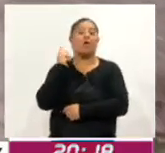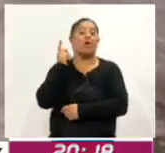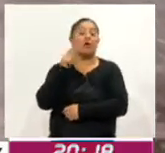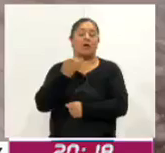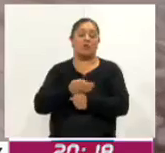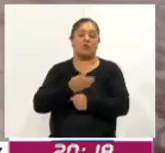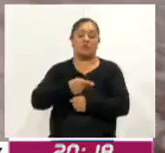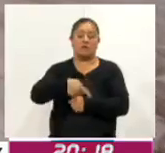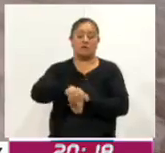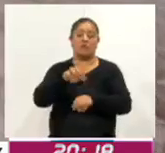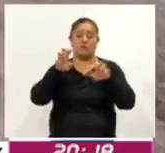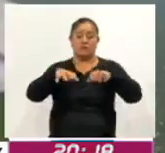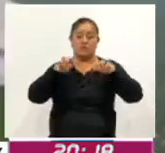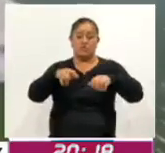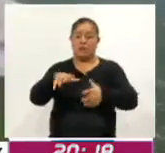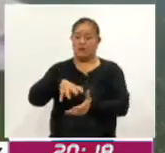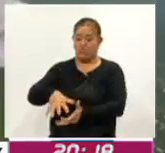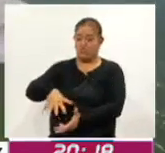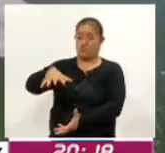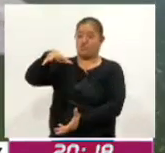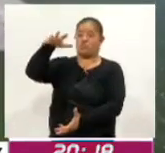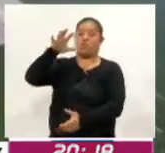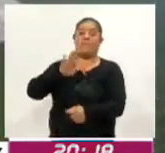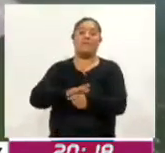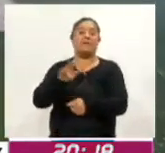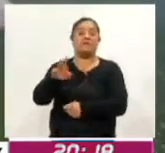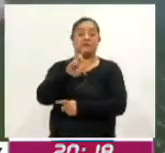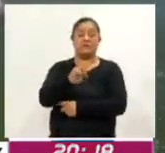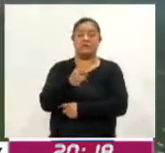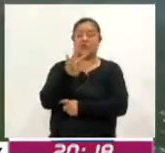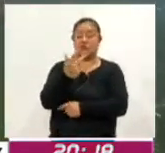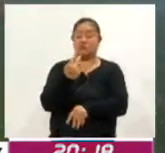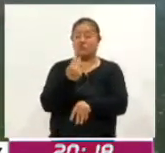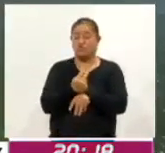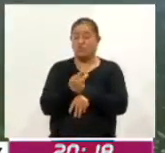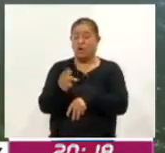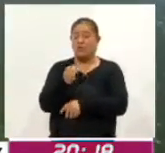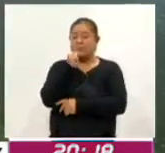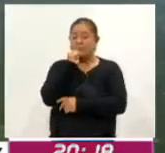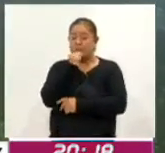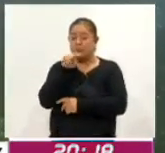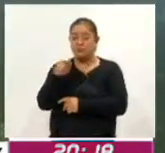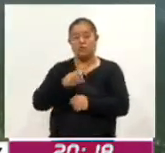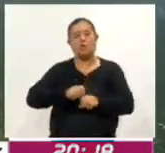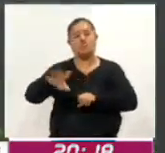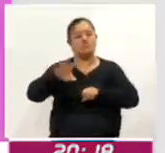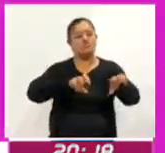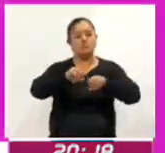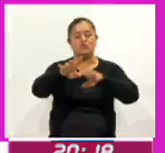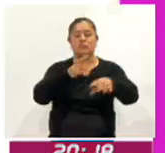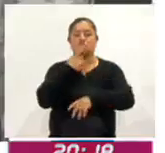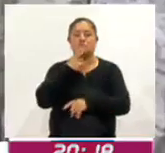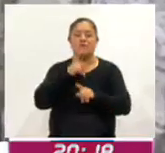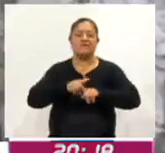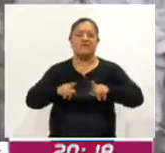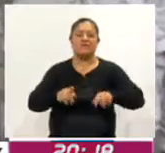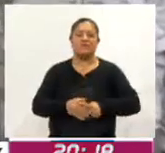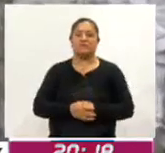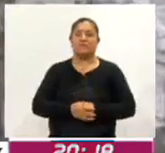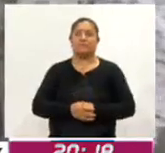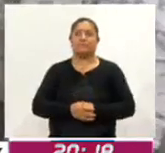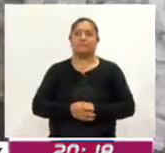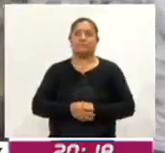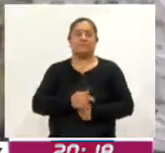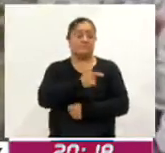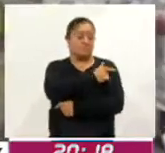de semana incrementen los embalses de donde se extraen casi 38 metros cúbicos de agua por segundo para diversos usos. La Guardia